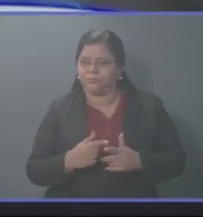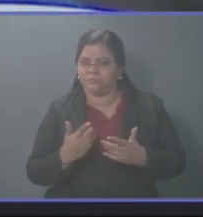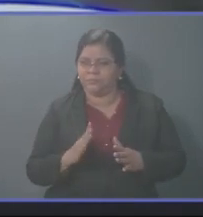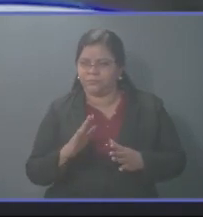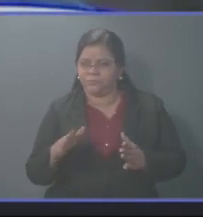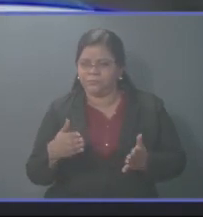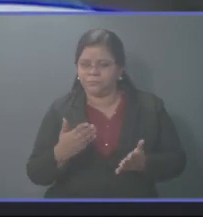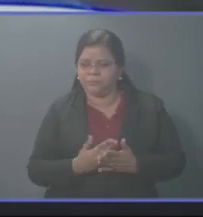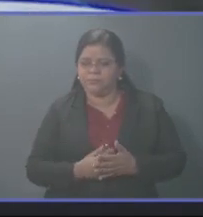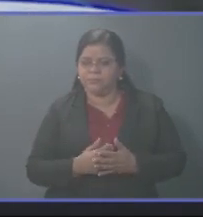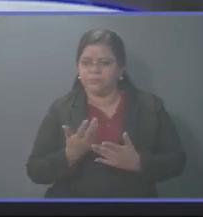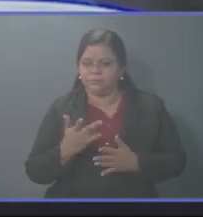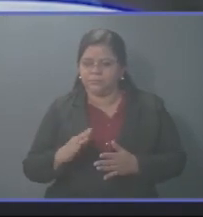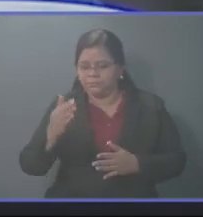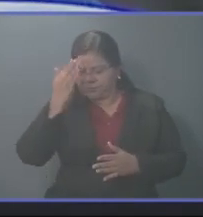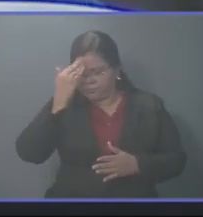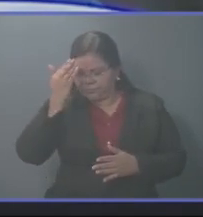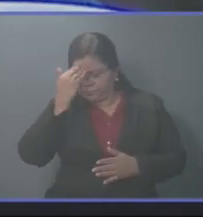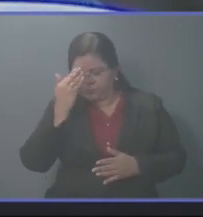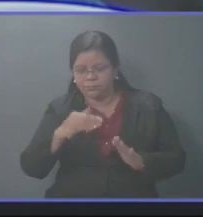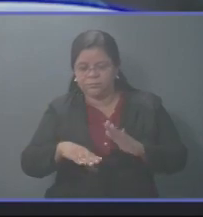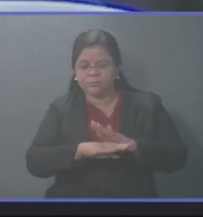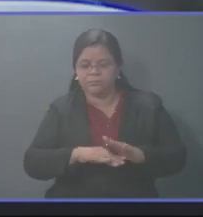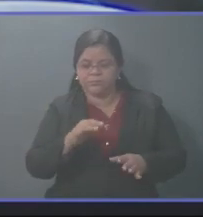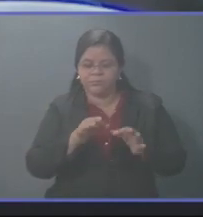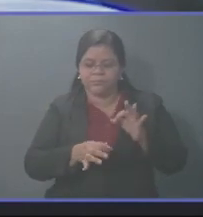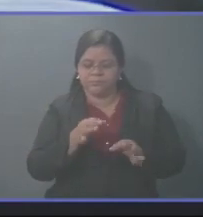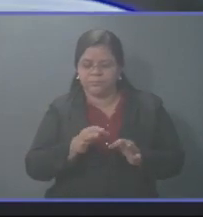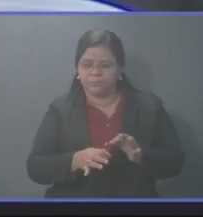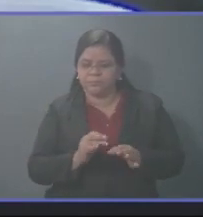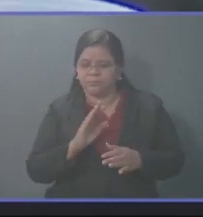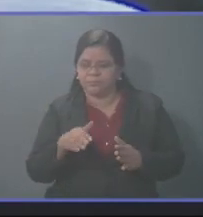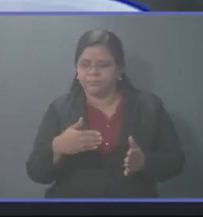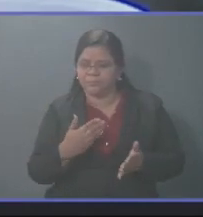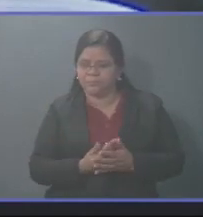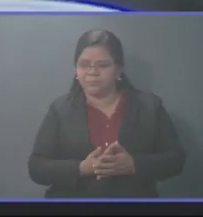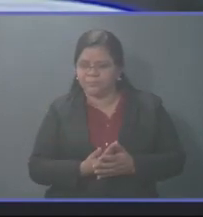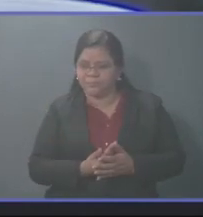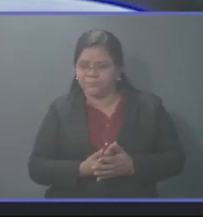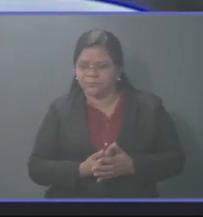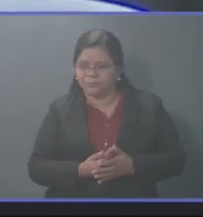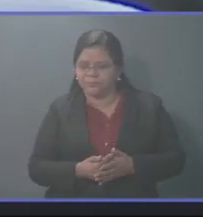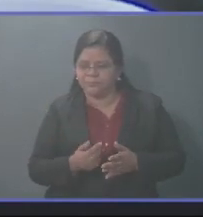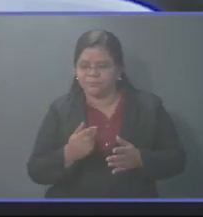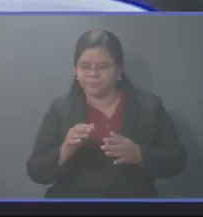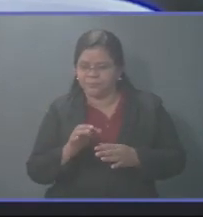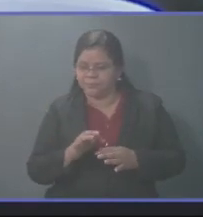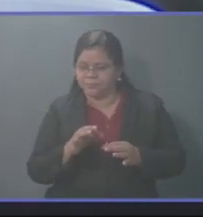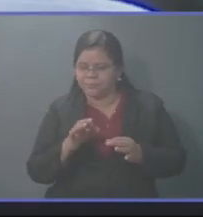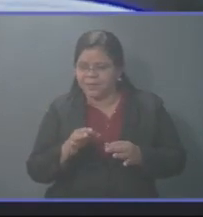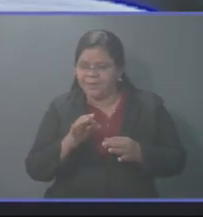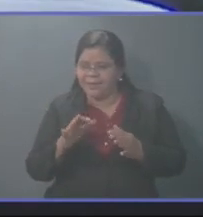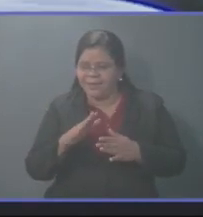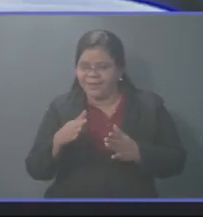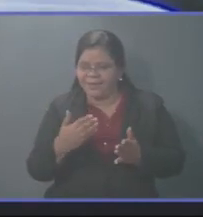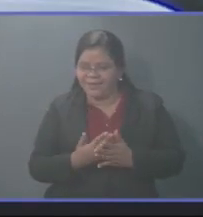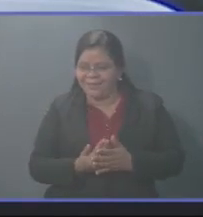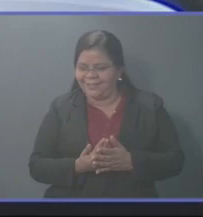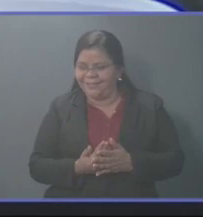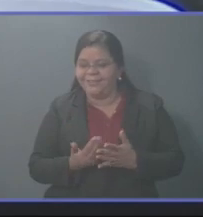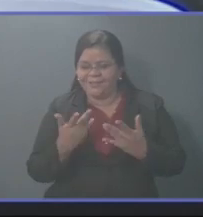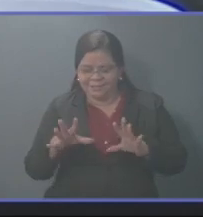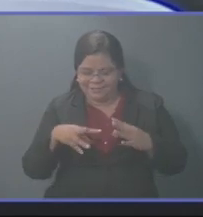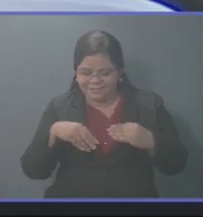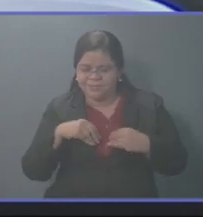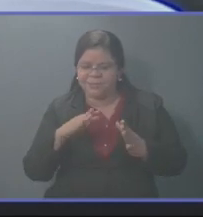comillas, reconocimiento de personalidad jurídica de las federaciones y asociaciones deportivas. Y de igual manera, se acepta